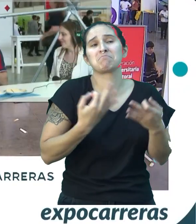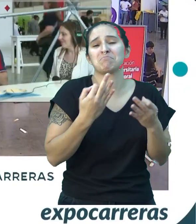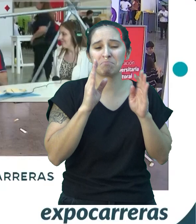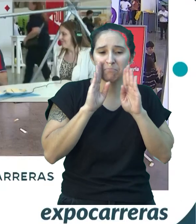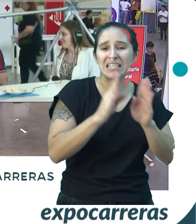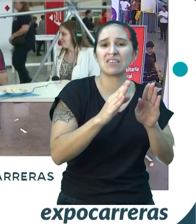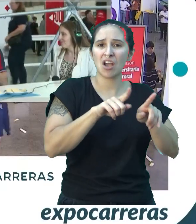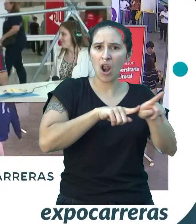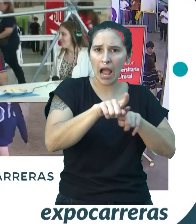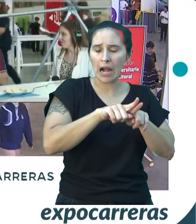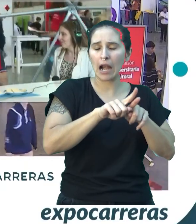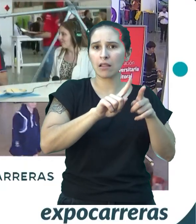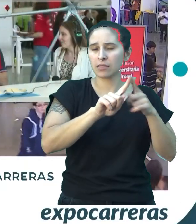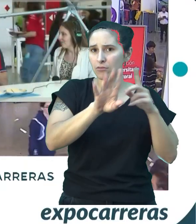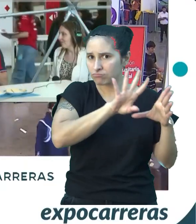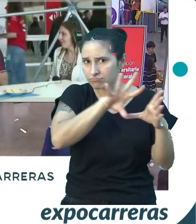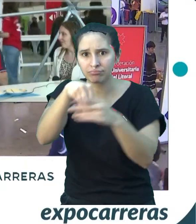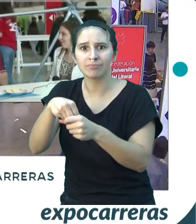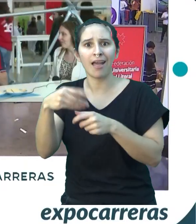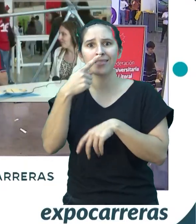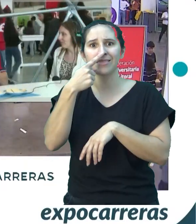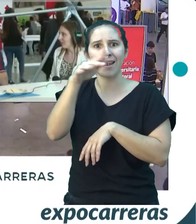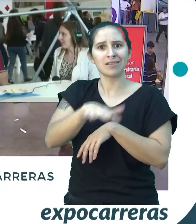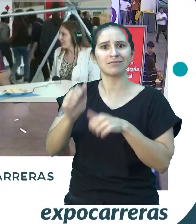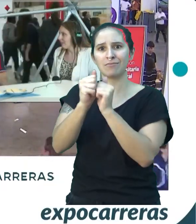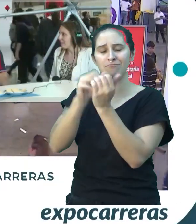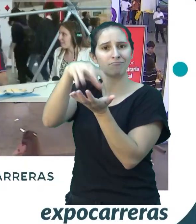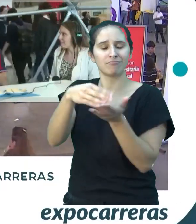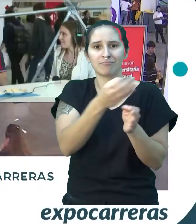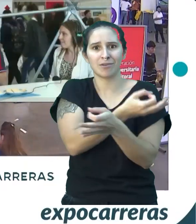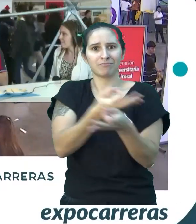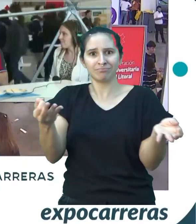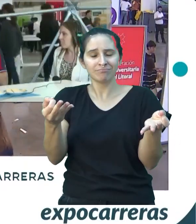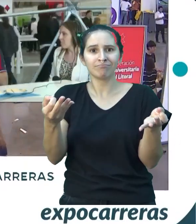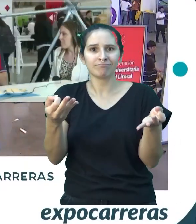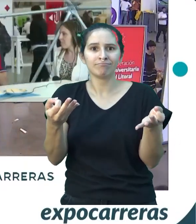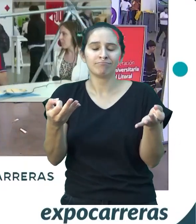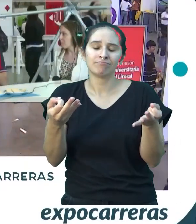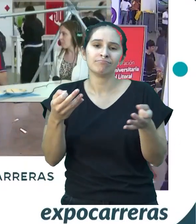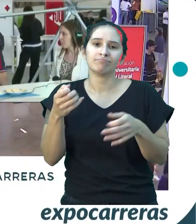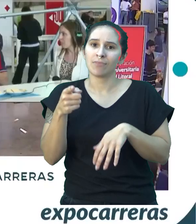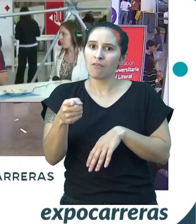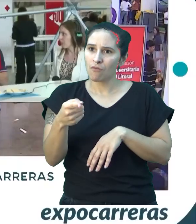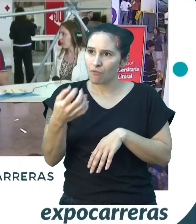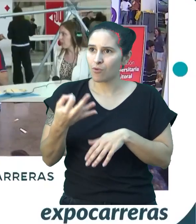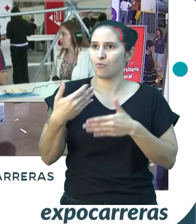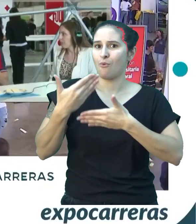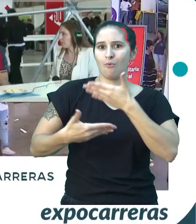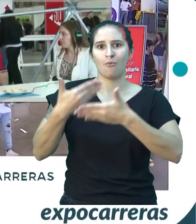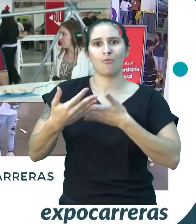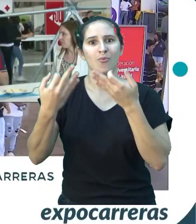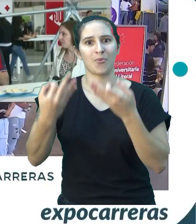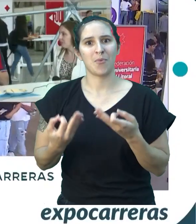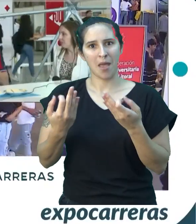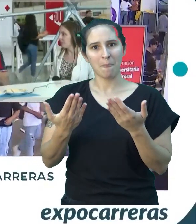fueron directamente a los puntos de interés del lugar de trabajo en el que estoy. O sea, básicamente fue un buen inicio, un buen pie para ir a lo del